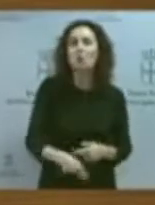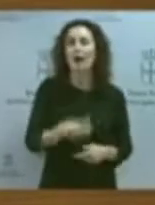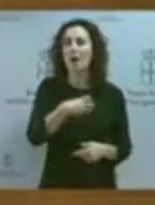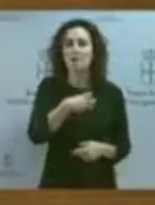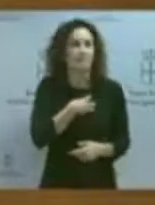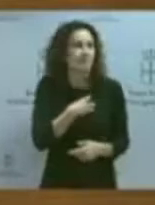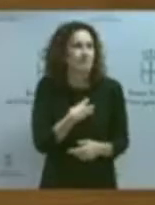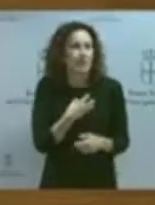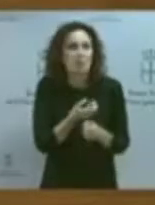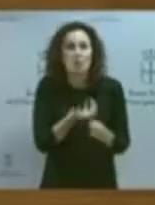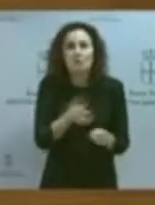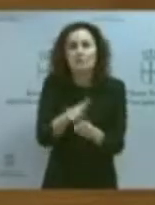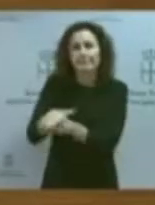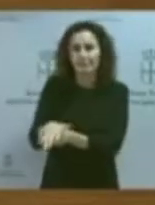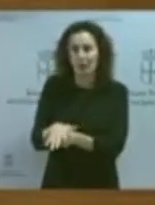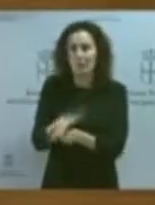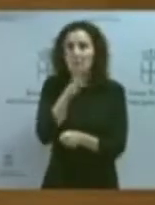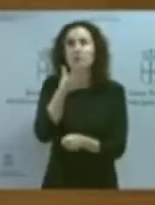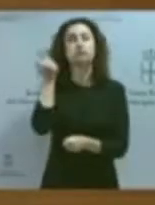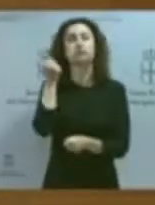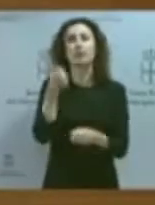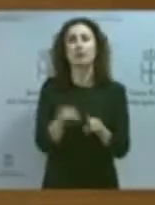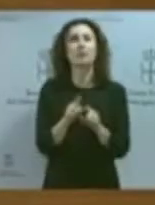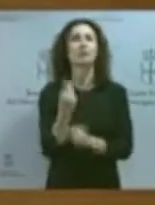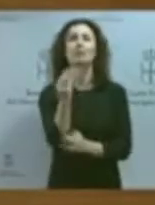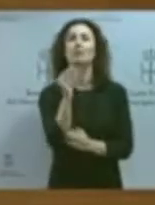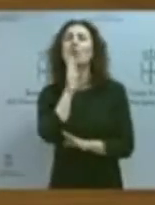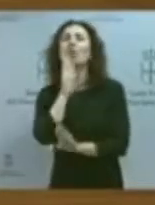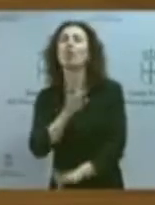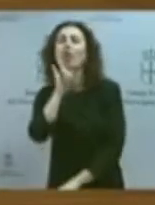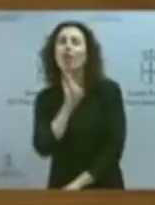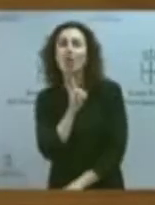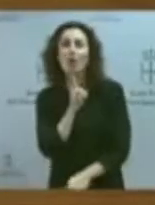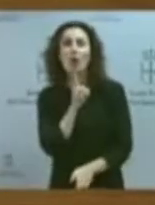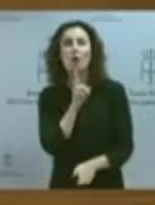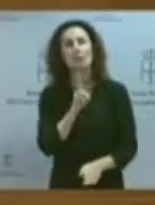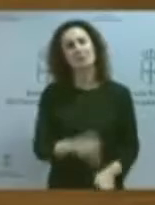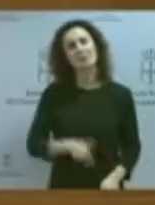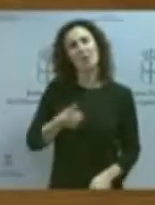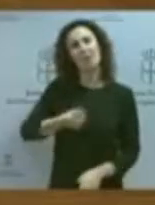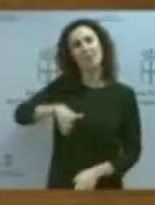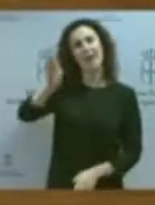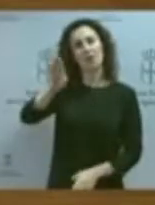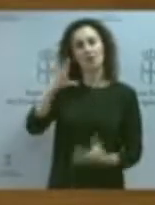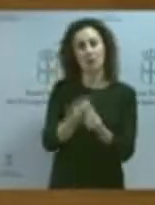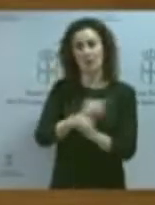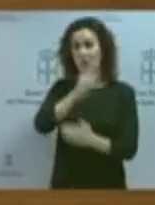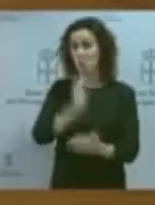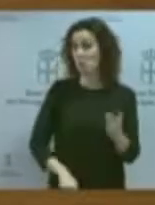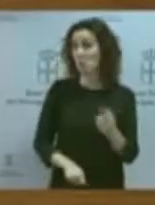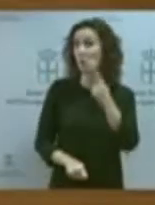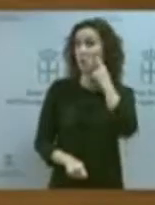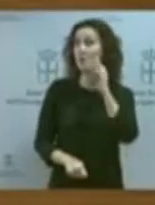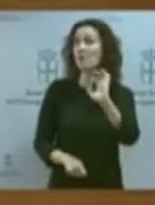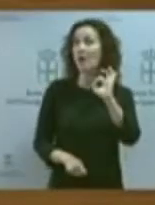el covadonguismo y con el particularismo franquista una dura realidad. De los mitos y las leyendas no vamos a hacer un Asturias para